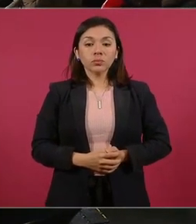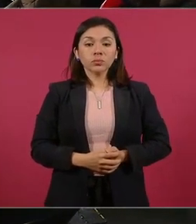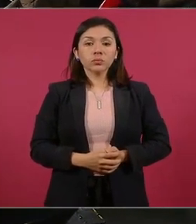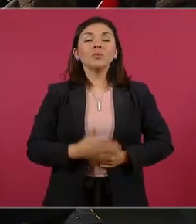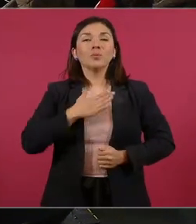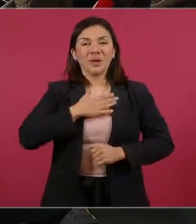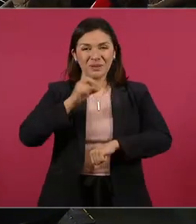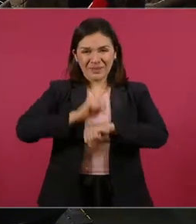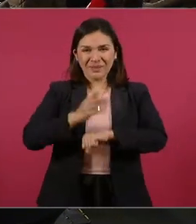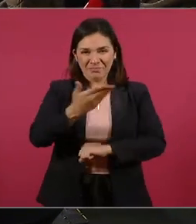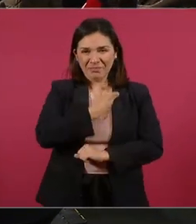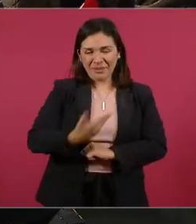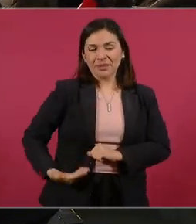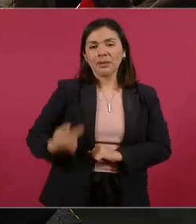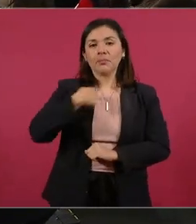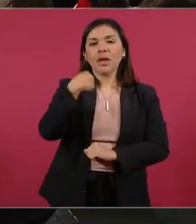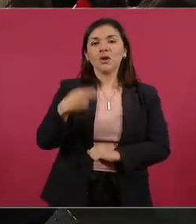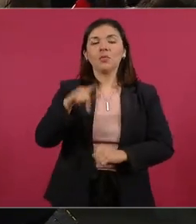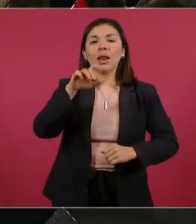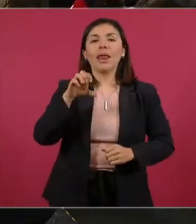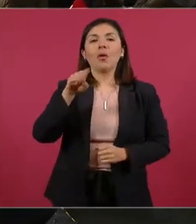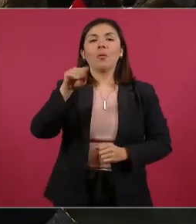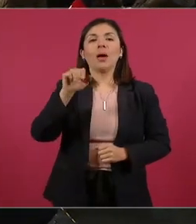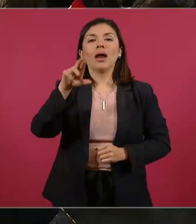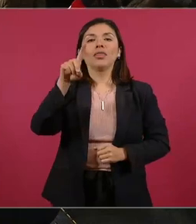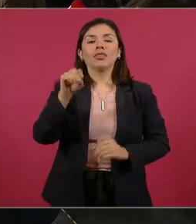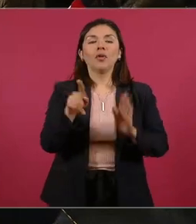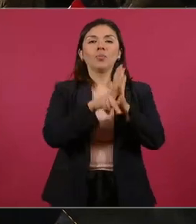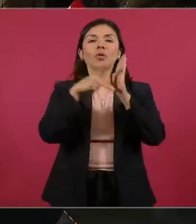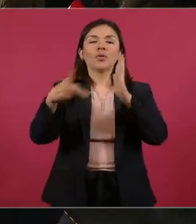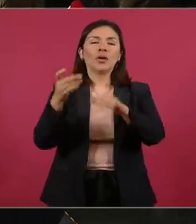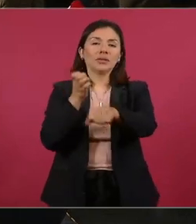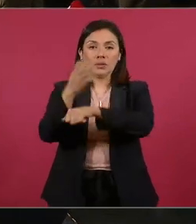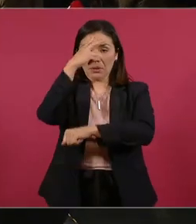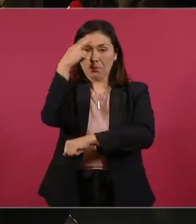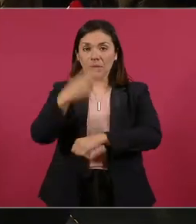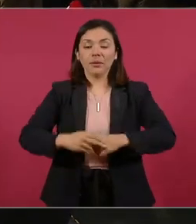Buen día, presidente. Leobardo Hernández, de Diario Portal, Estado de México.